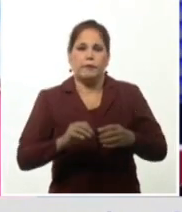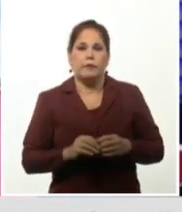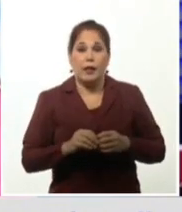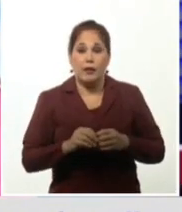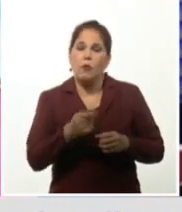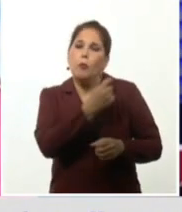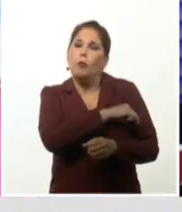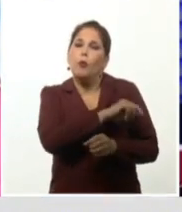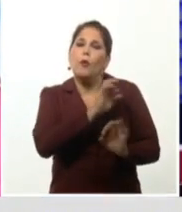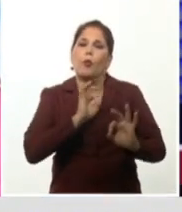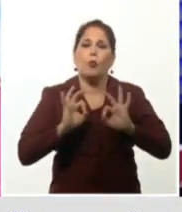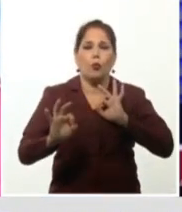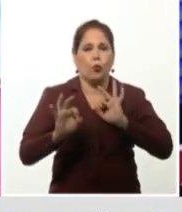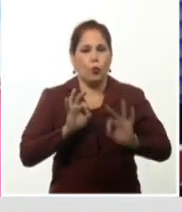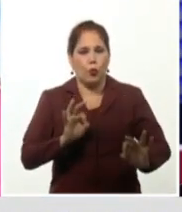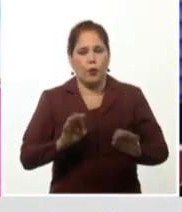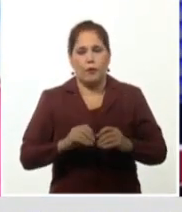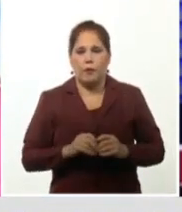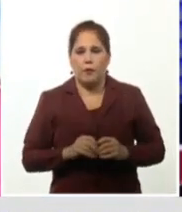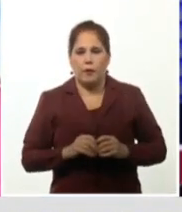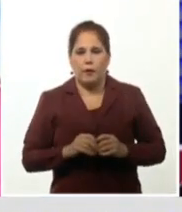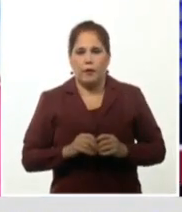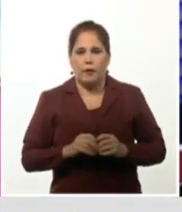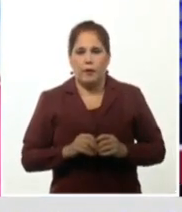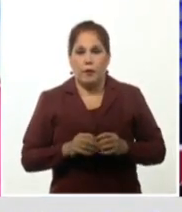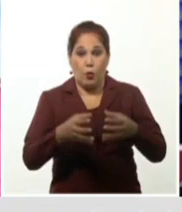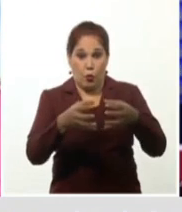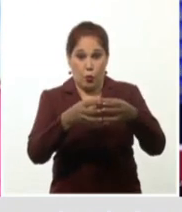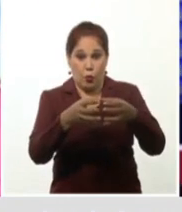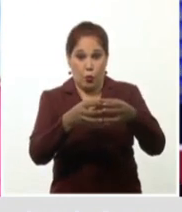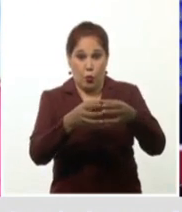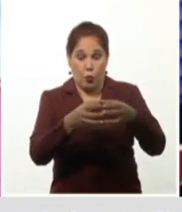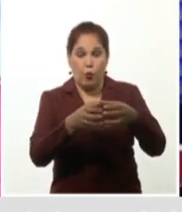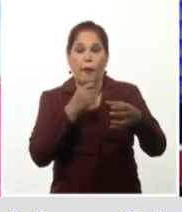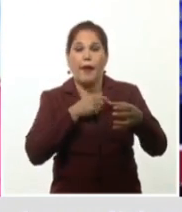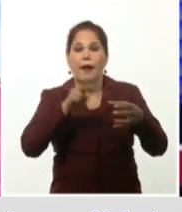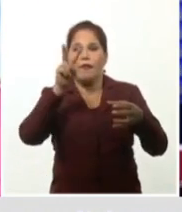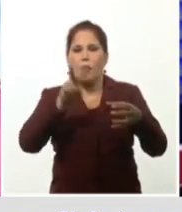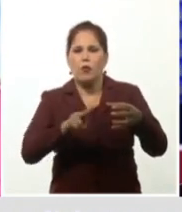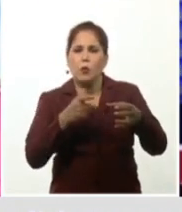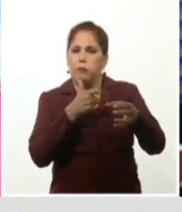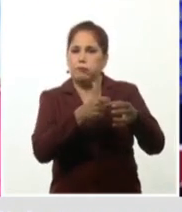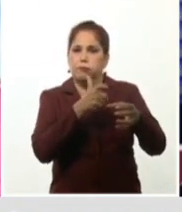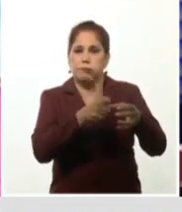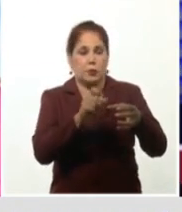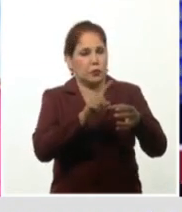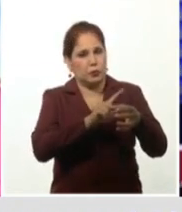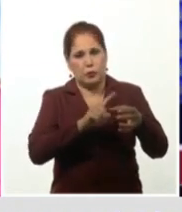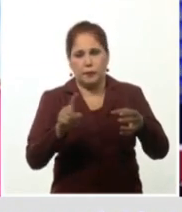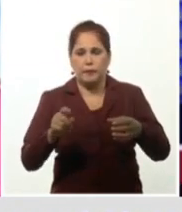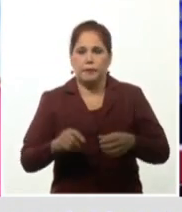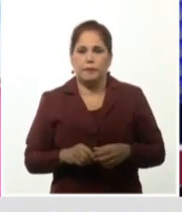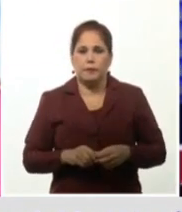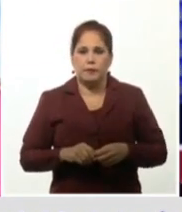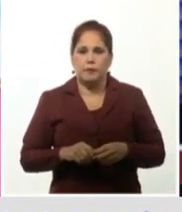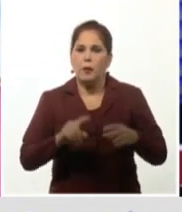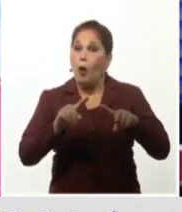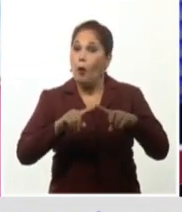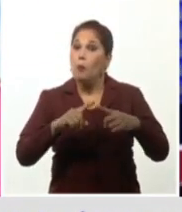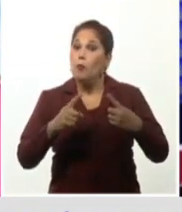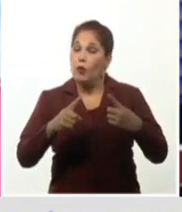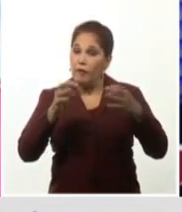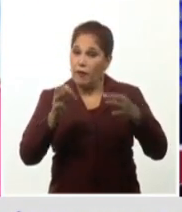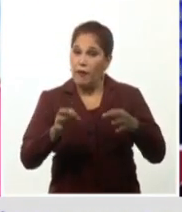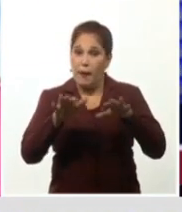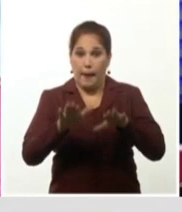y habitualmente no se incorporan en los procesos de evaluación clínica de productos nuevos, porque realmente hay que esperar